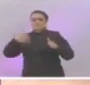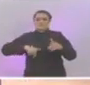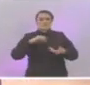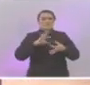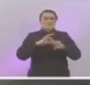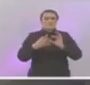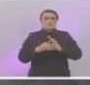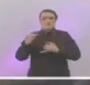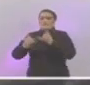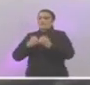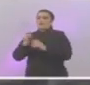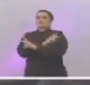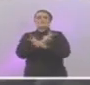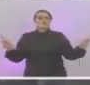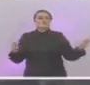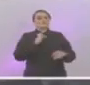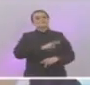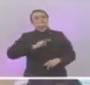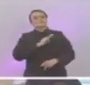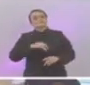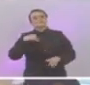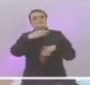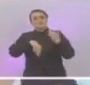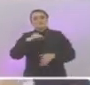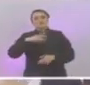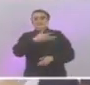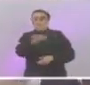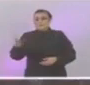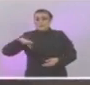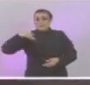Juegos. Felicidades a todos ellos, nos sentimos muy orgullosos de su esfuerzo.